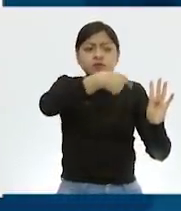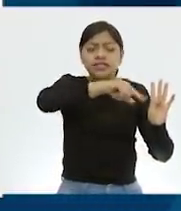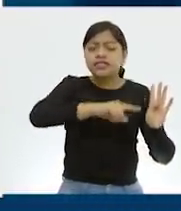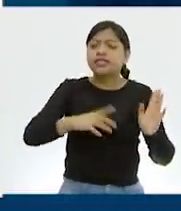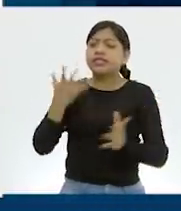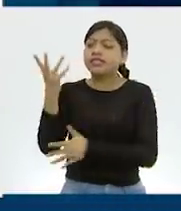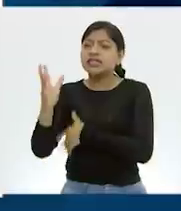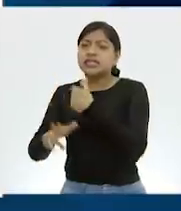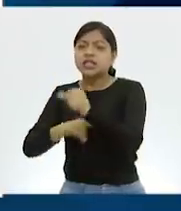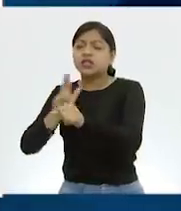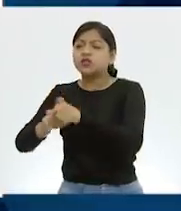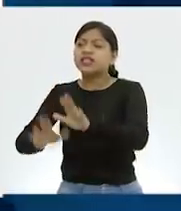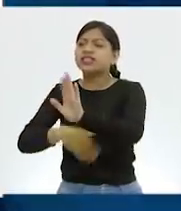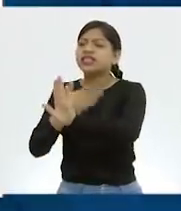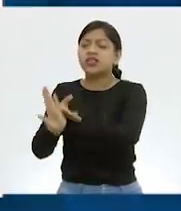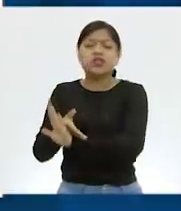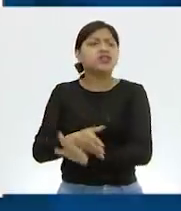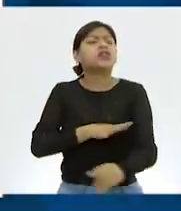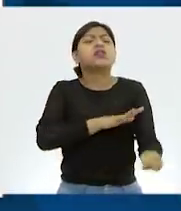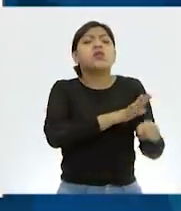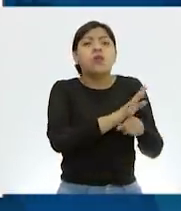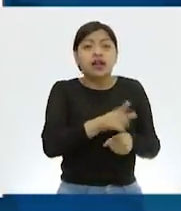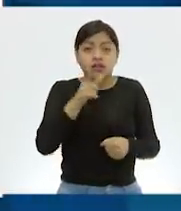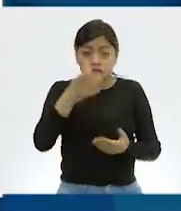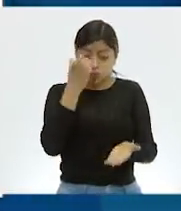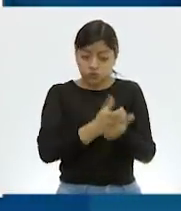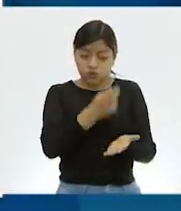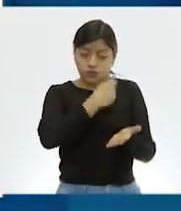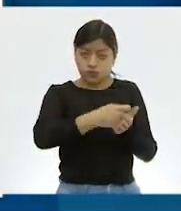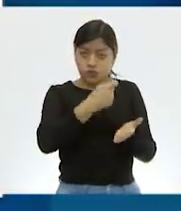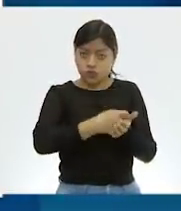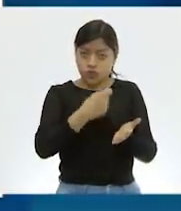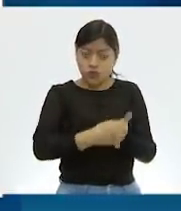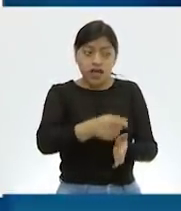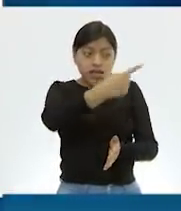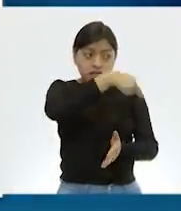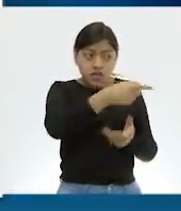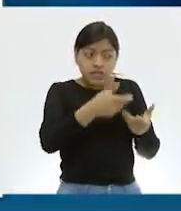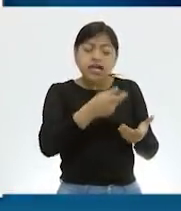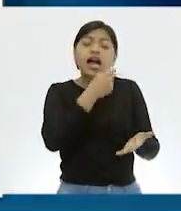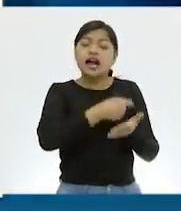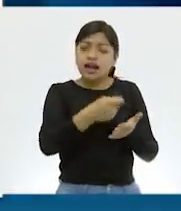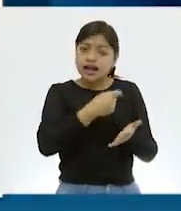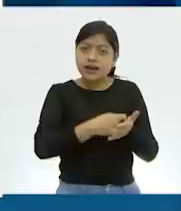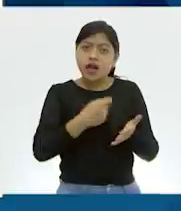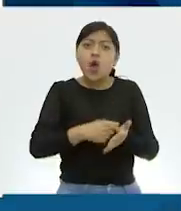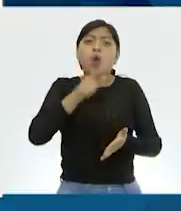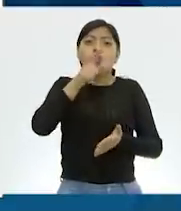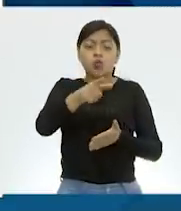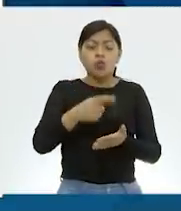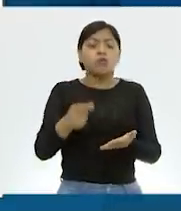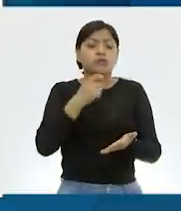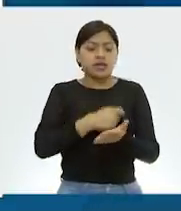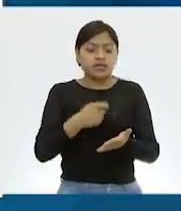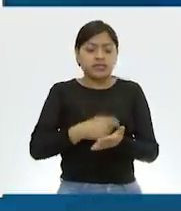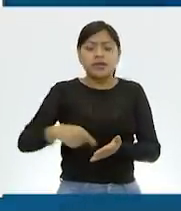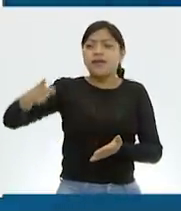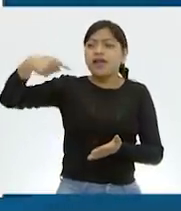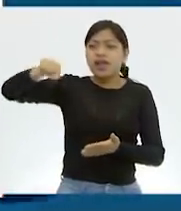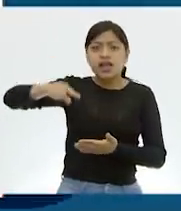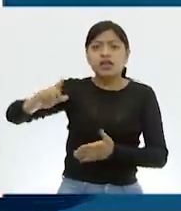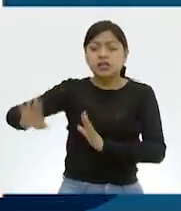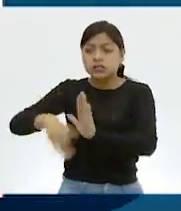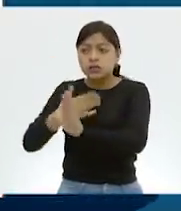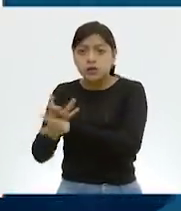habitas. Registra en tu diario de campo estas acciones cotidianas y describe de qué manera ponen en riesgo a los seres